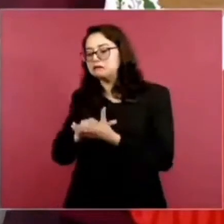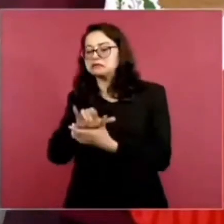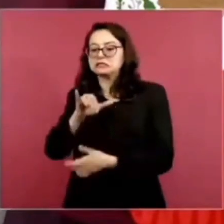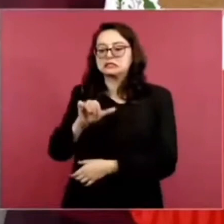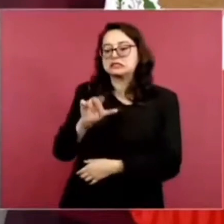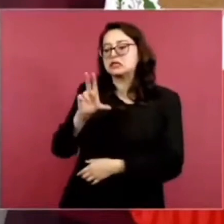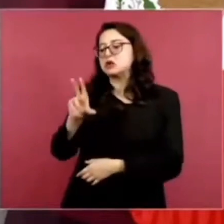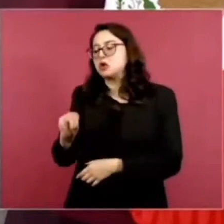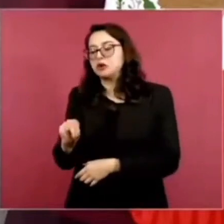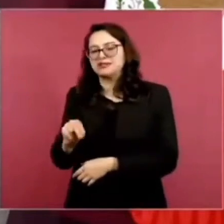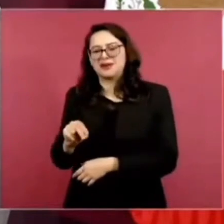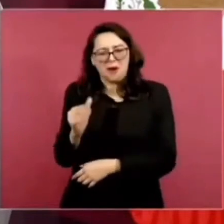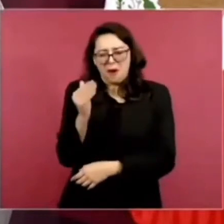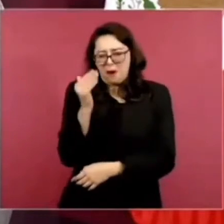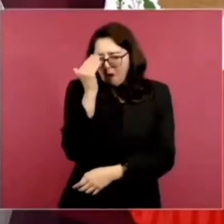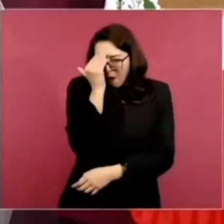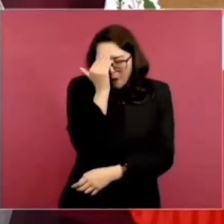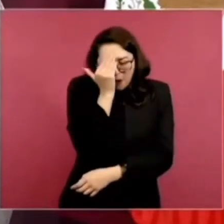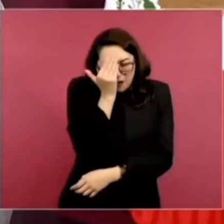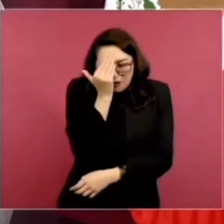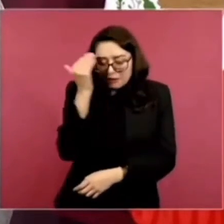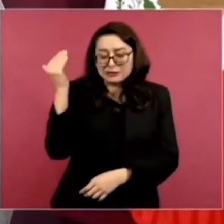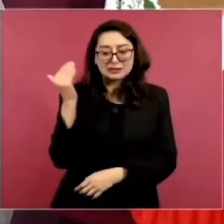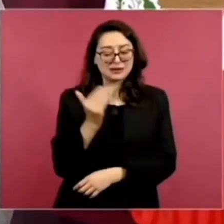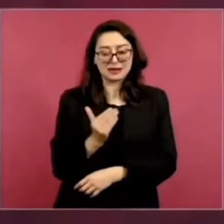Y cosas horrorosas.